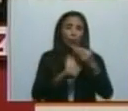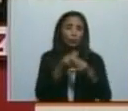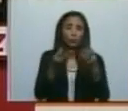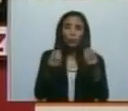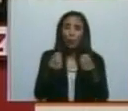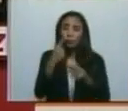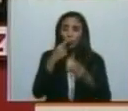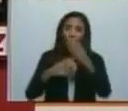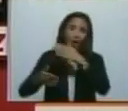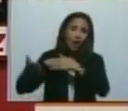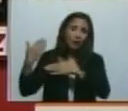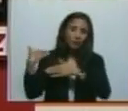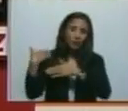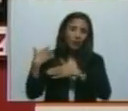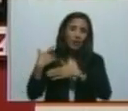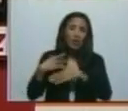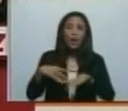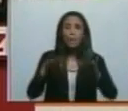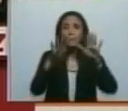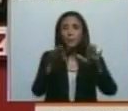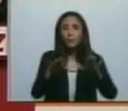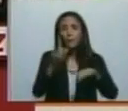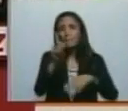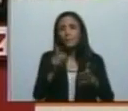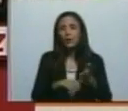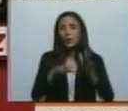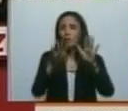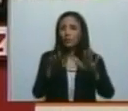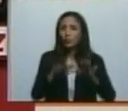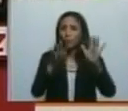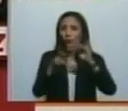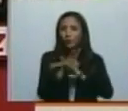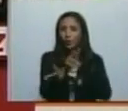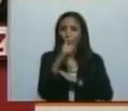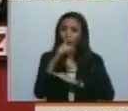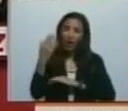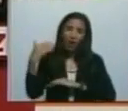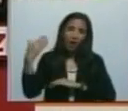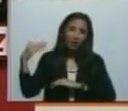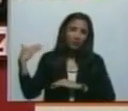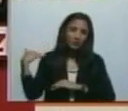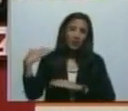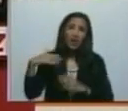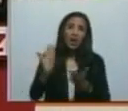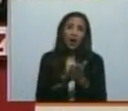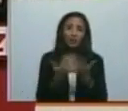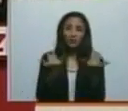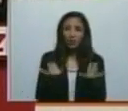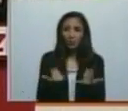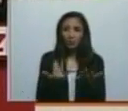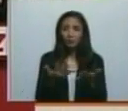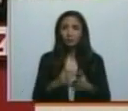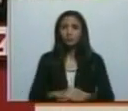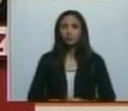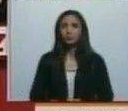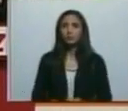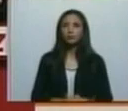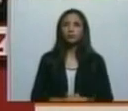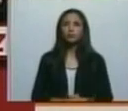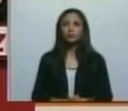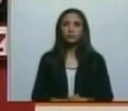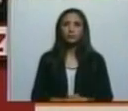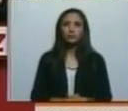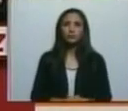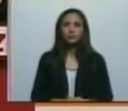Desde antes del año 92, estamos viviendo cosas. El amparo fue aquí en, ¿qué año? ¿Año 80